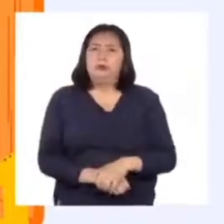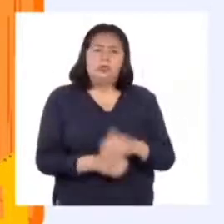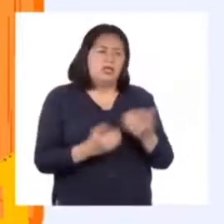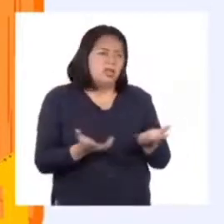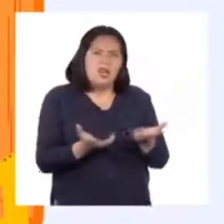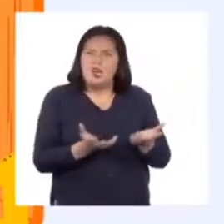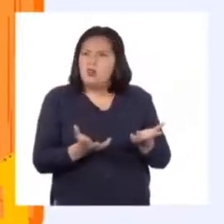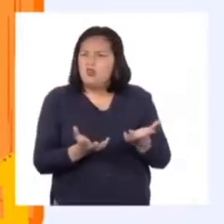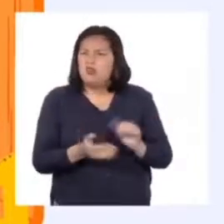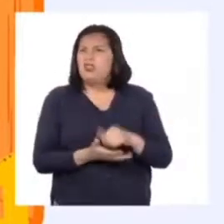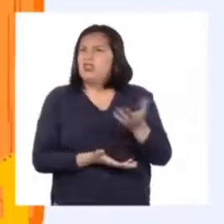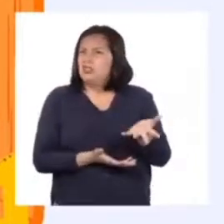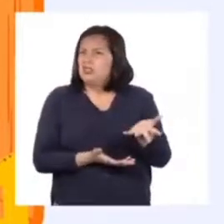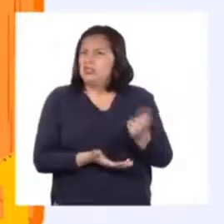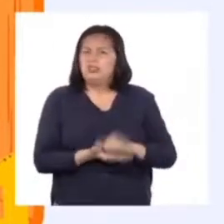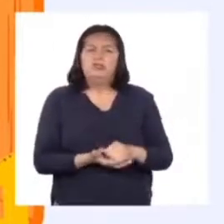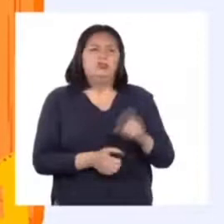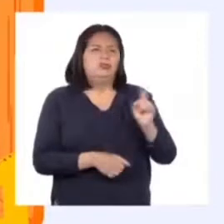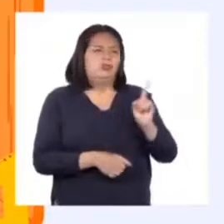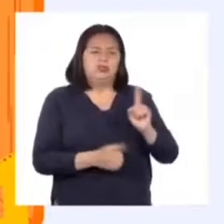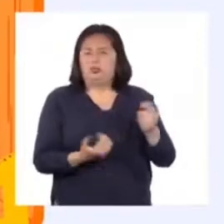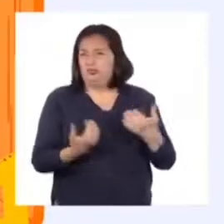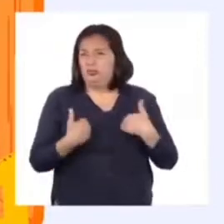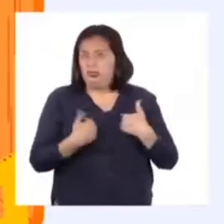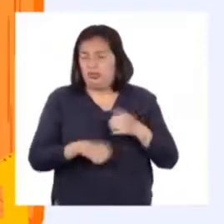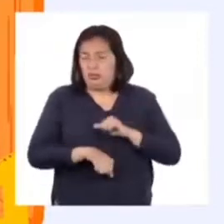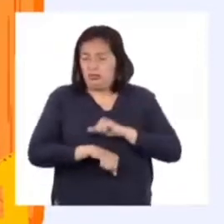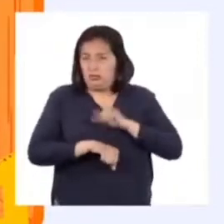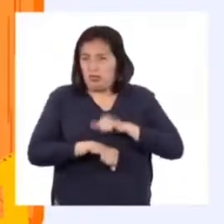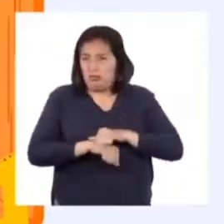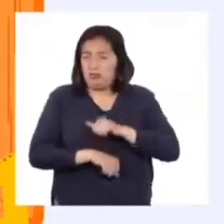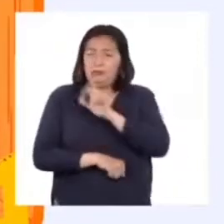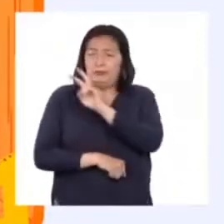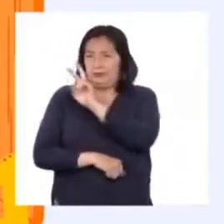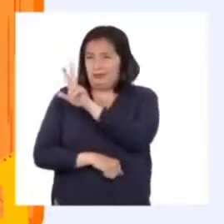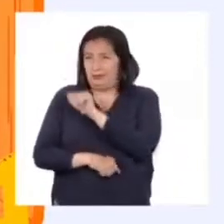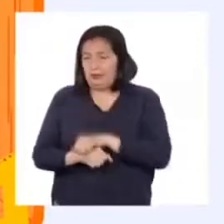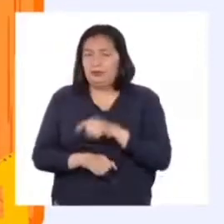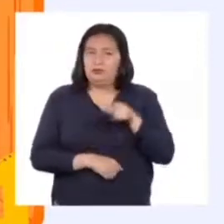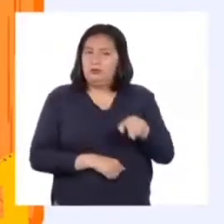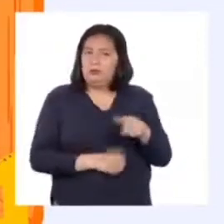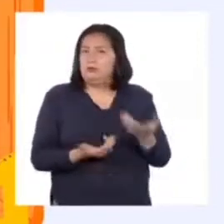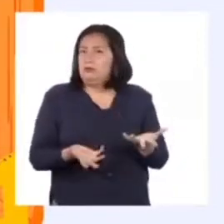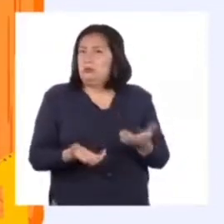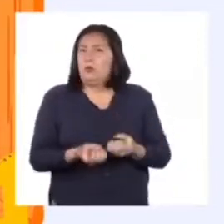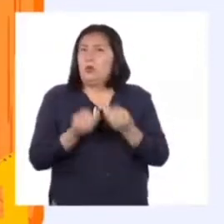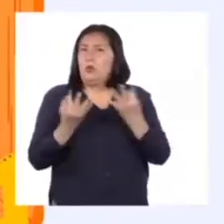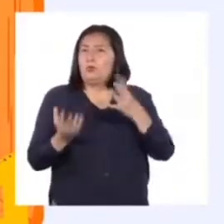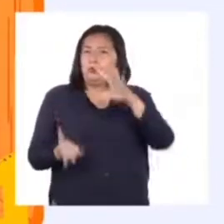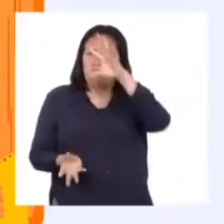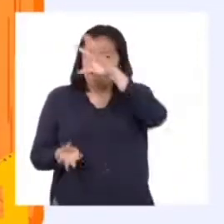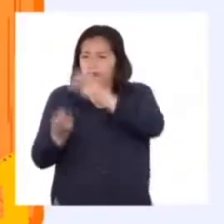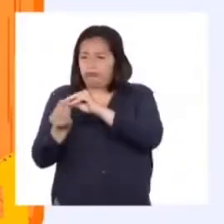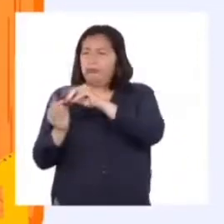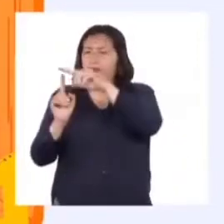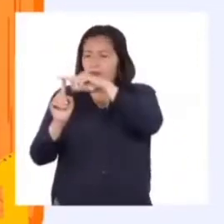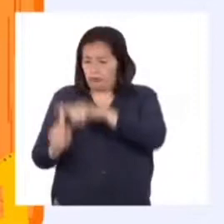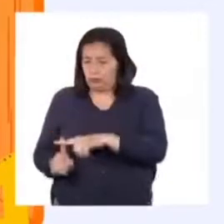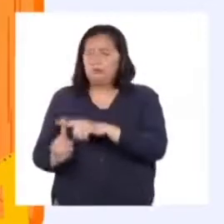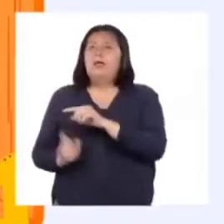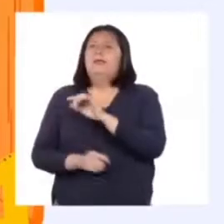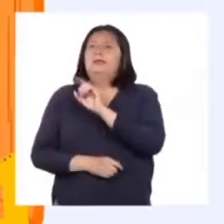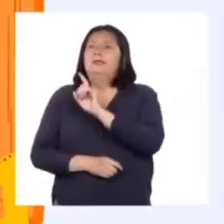Y en los invertebrados, 23. Y esto daba un total de